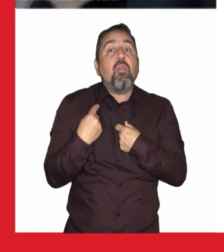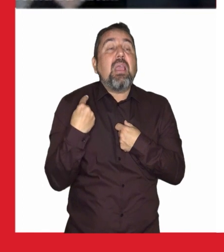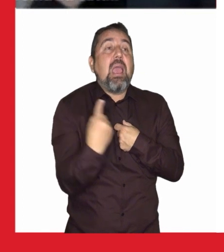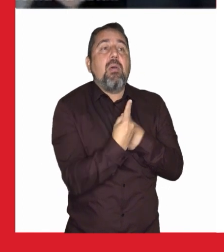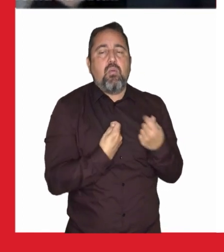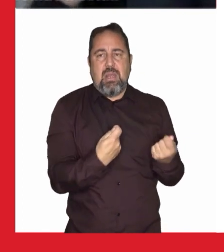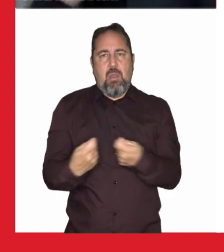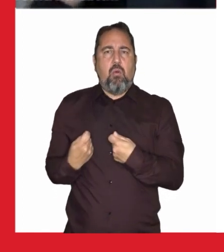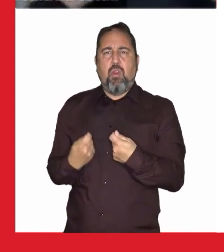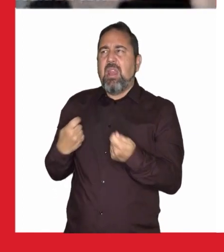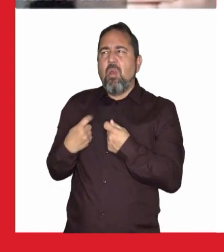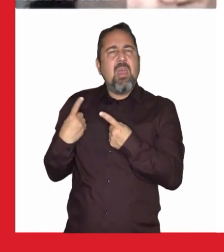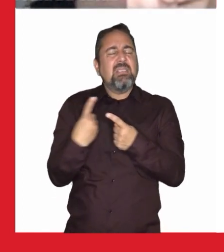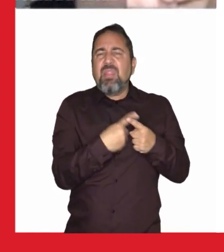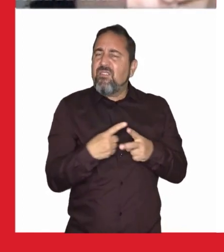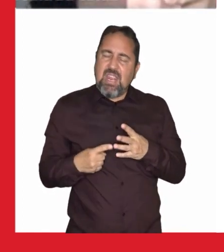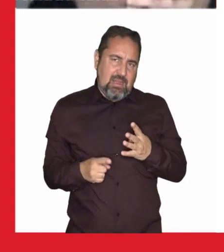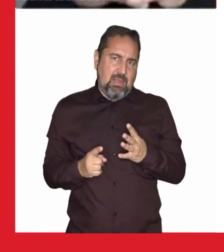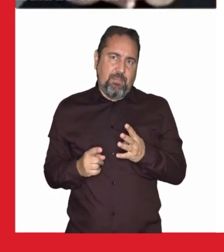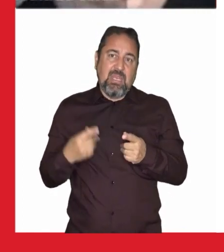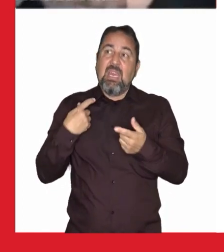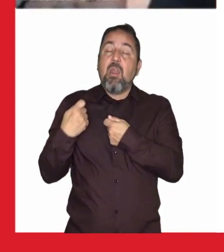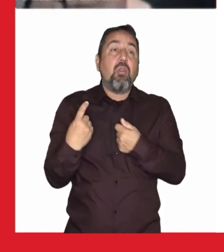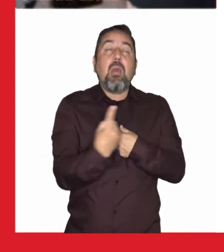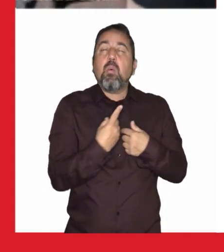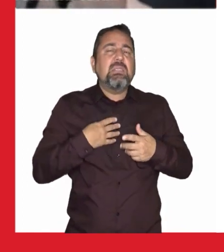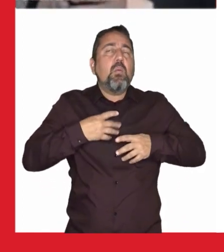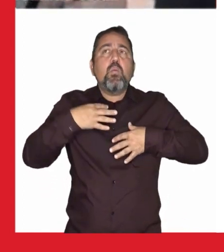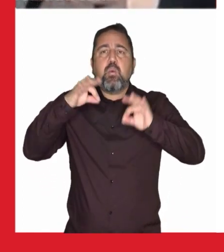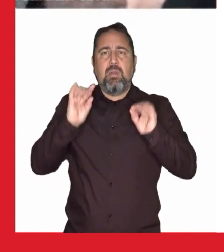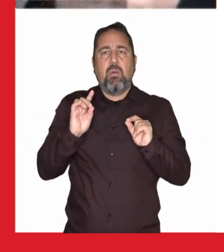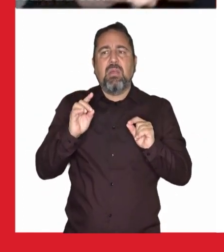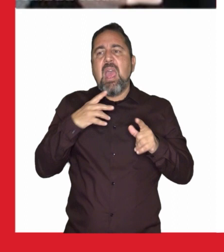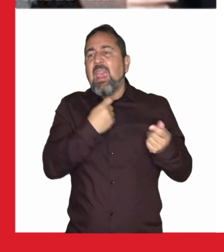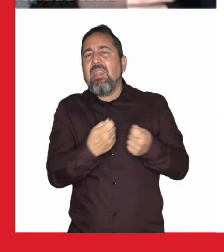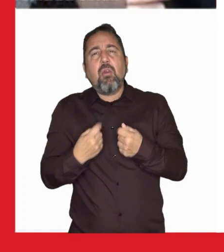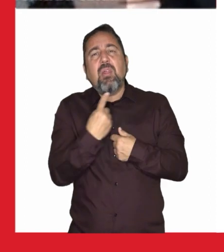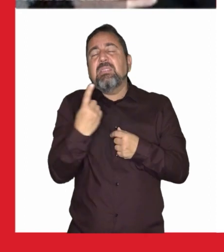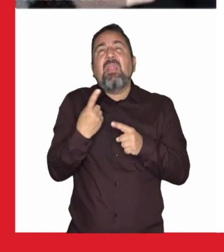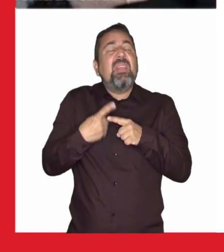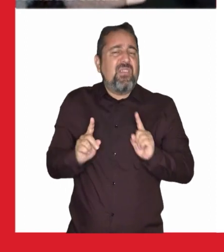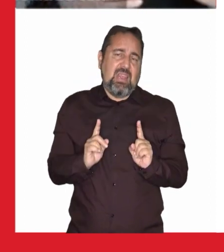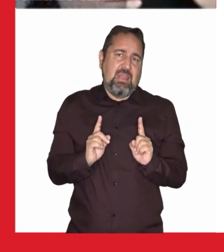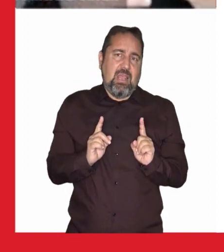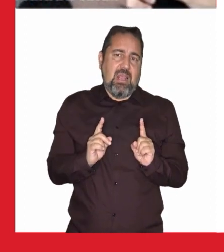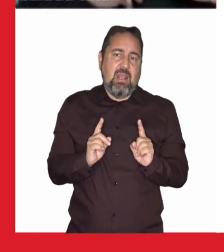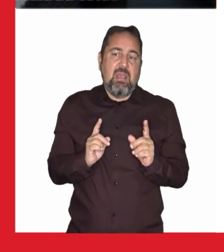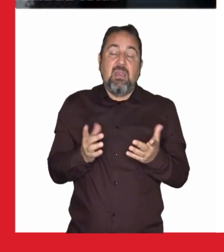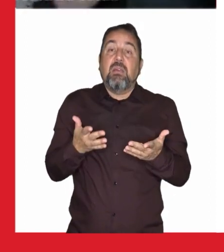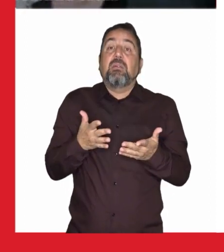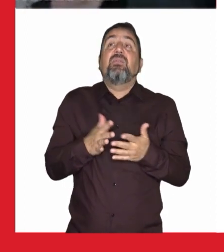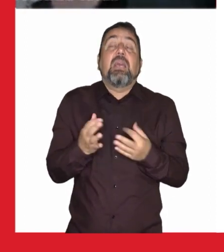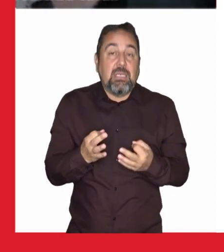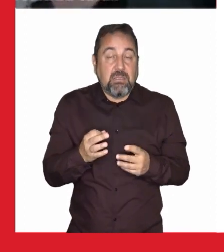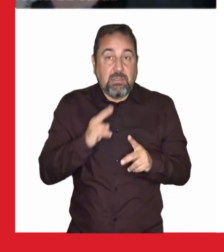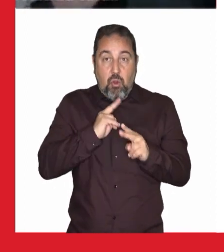insistir en la idea de que en cada negocio, como cada negocio es diferente, como cada negocio es único, en cada negocio va a